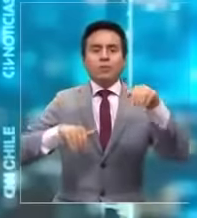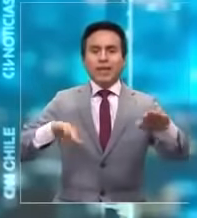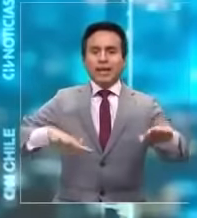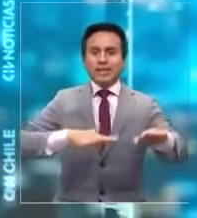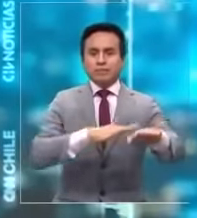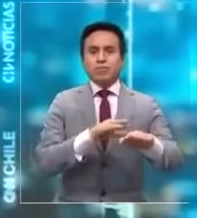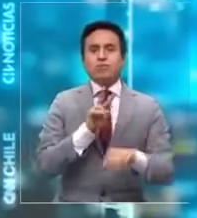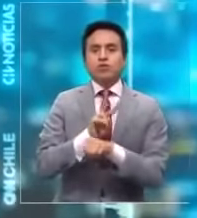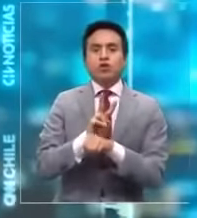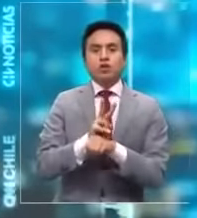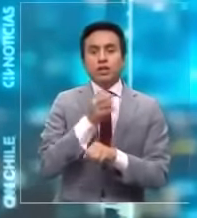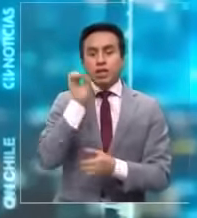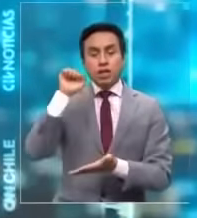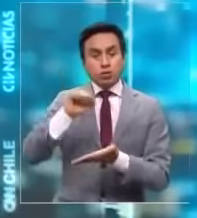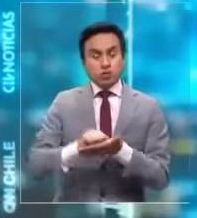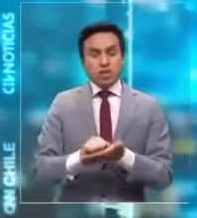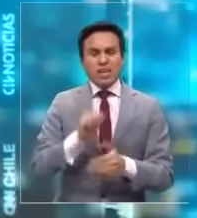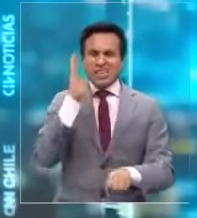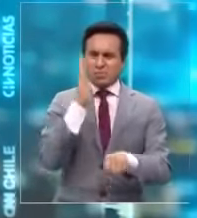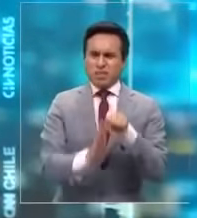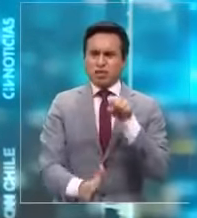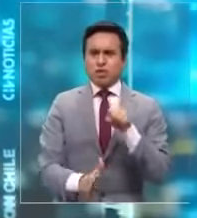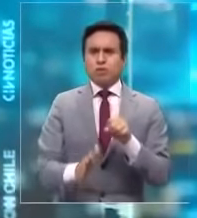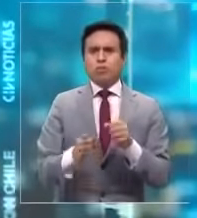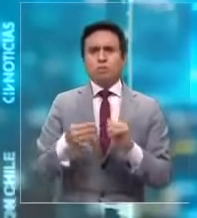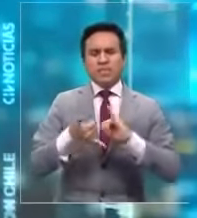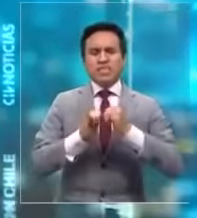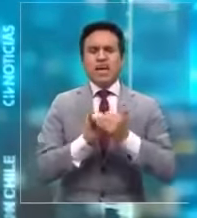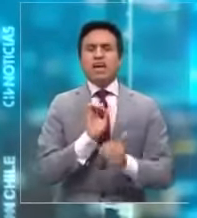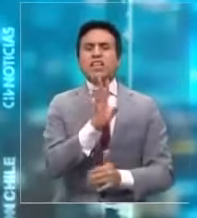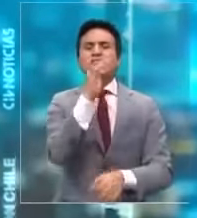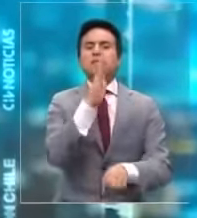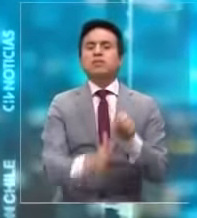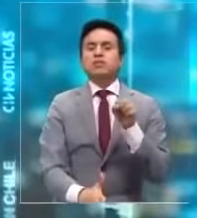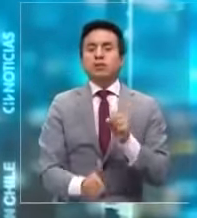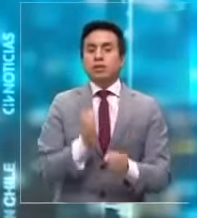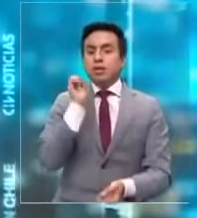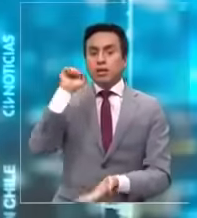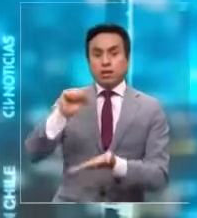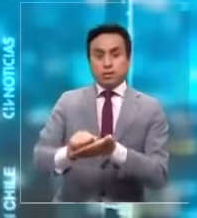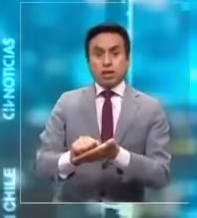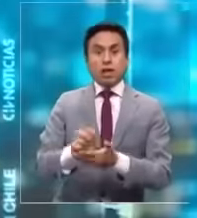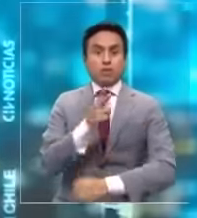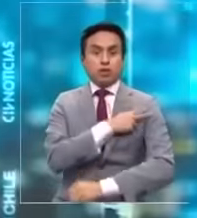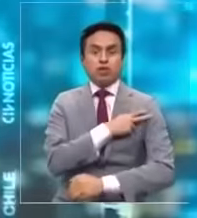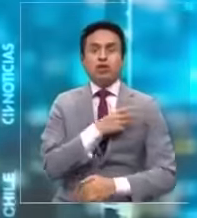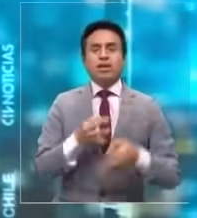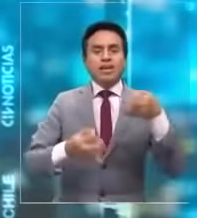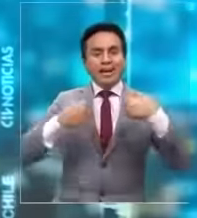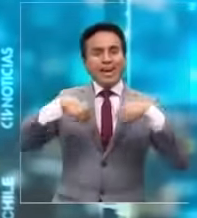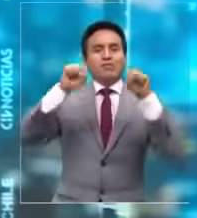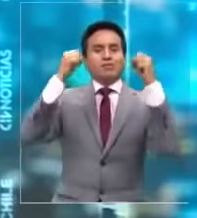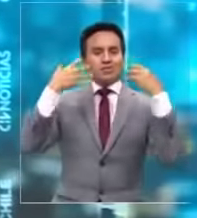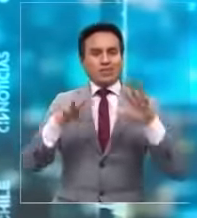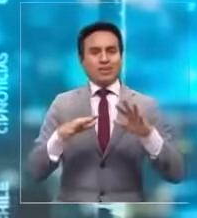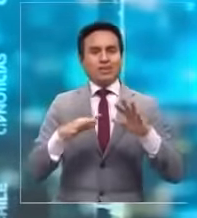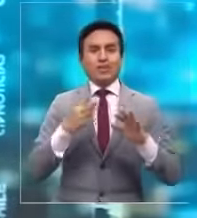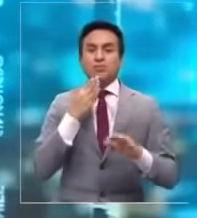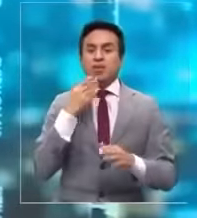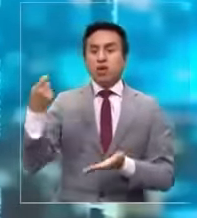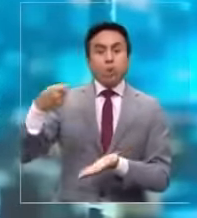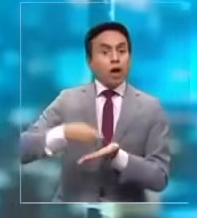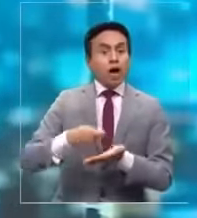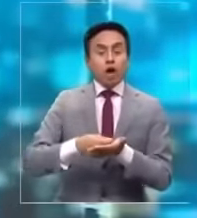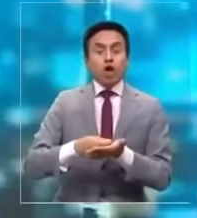Vamos a contarles de un profesor que denuncia haber sido despedido con un mensaje de WhatsApp. Demandó a su empleador, ganó en los tribunales porque además no le